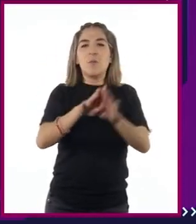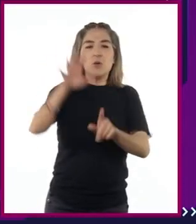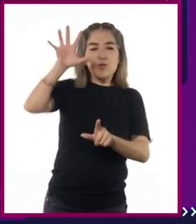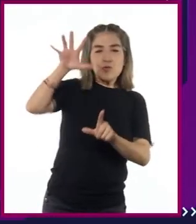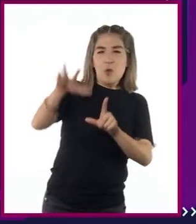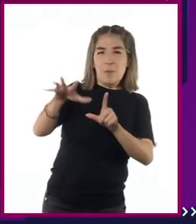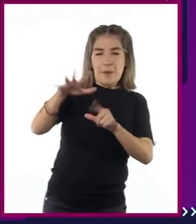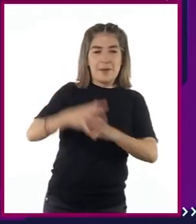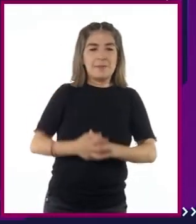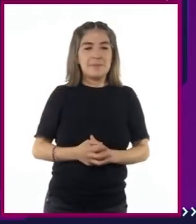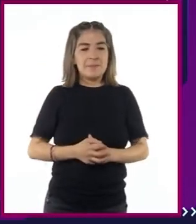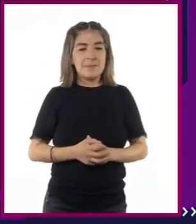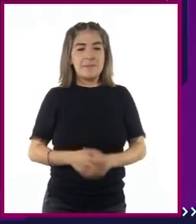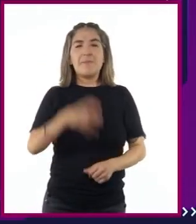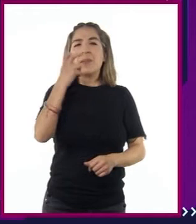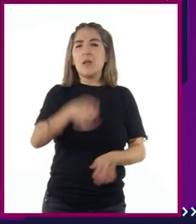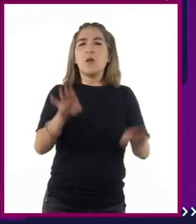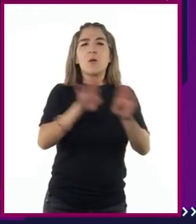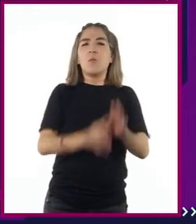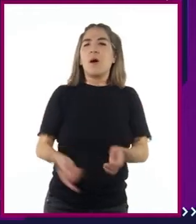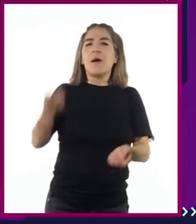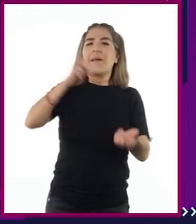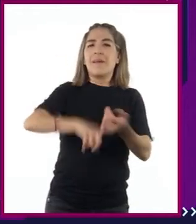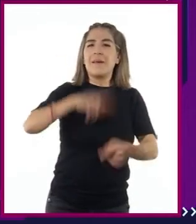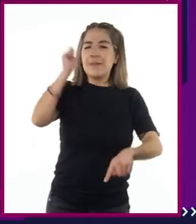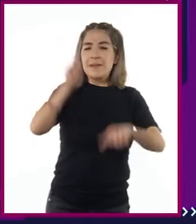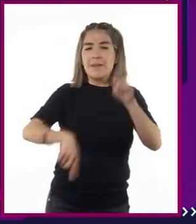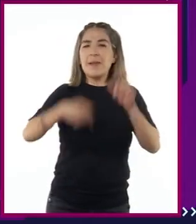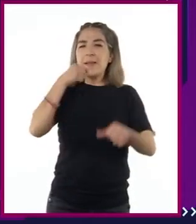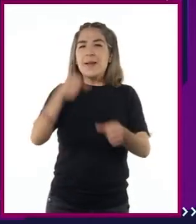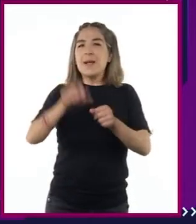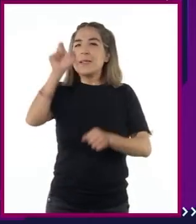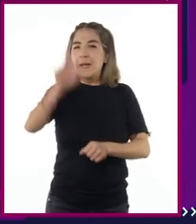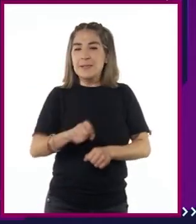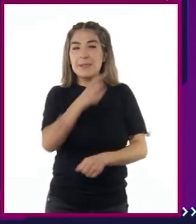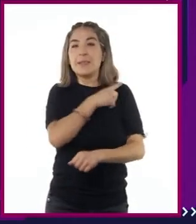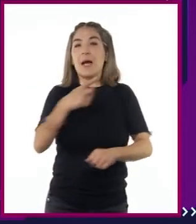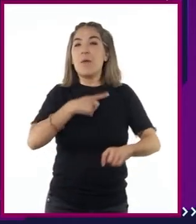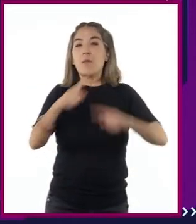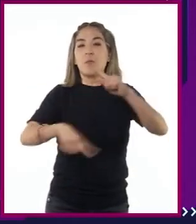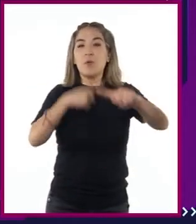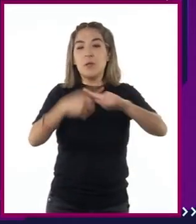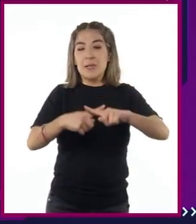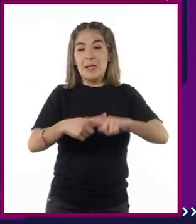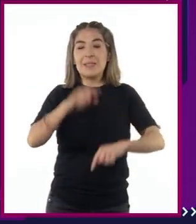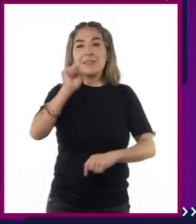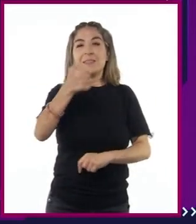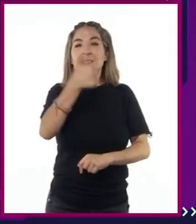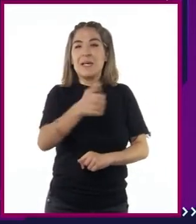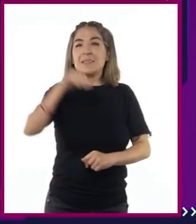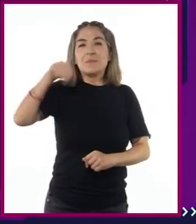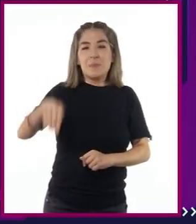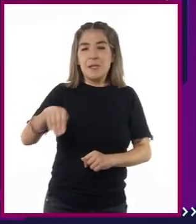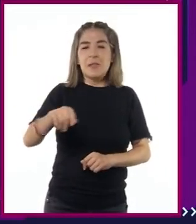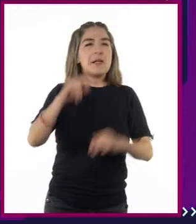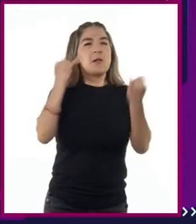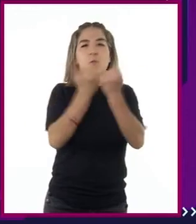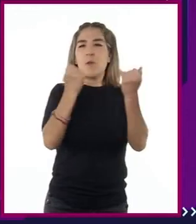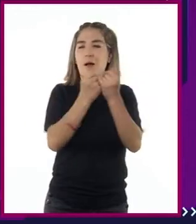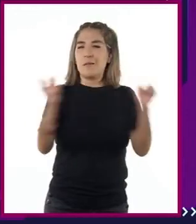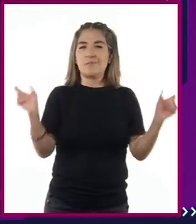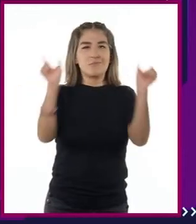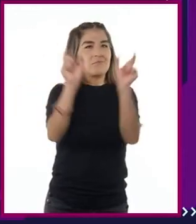adyacente. Para despejar a x, se multiplica por 6 metros a ambos miembros de la